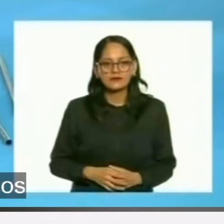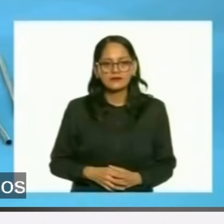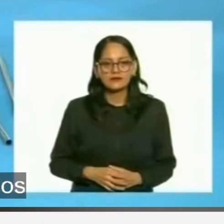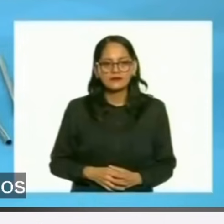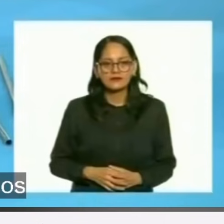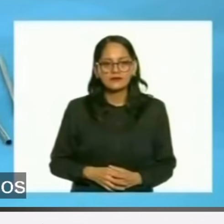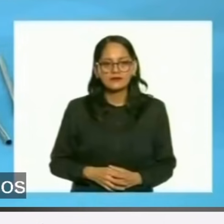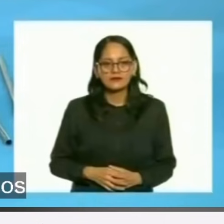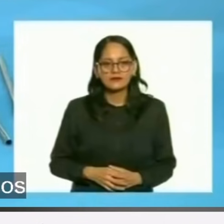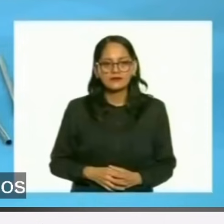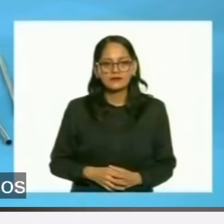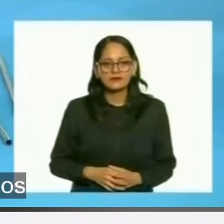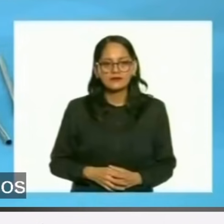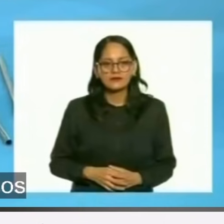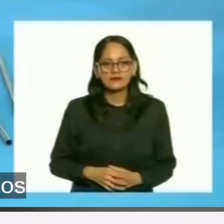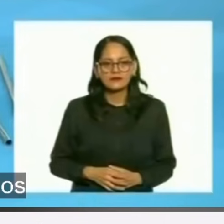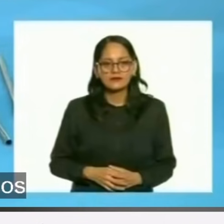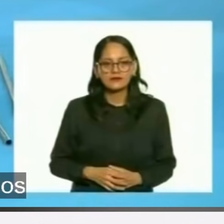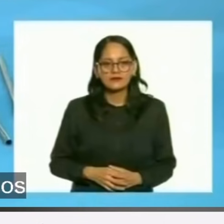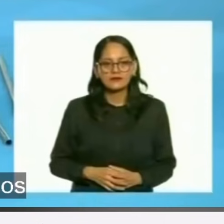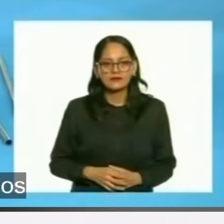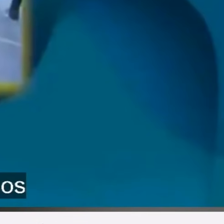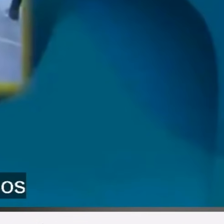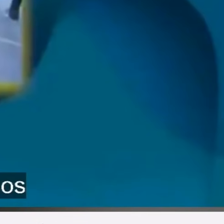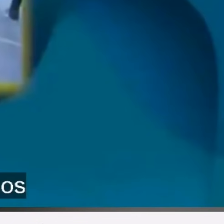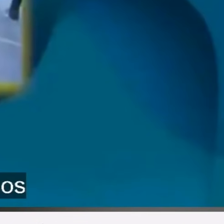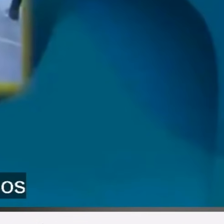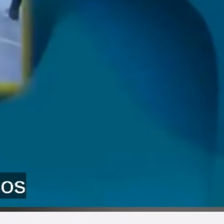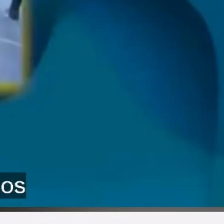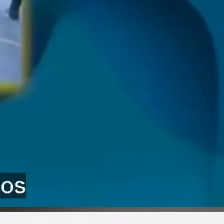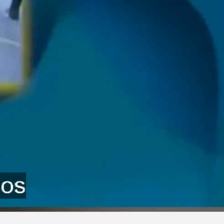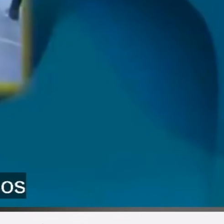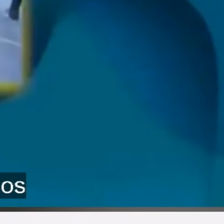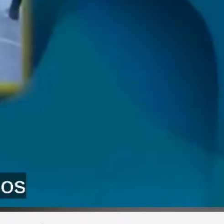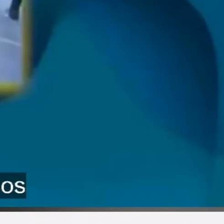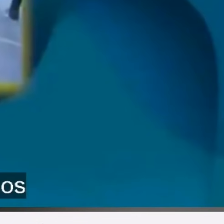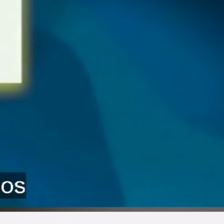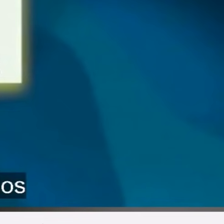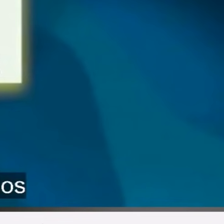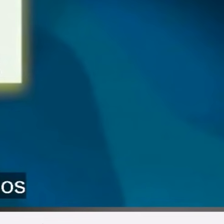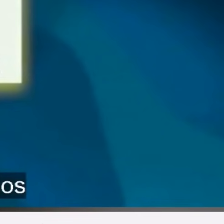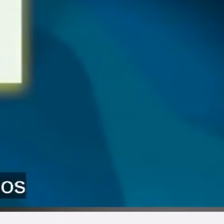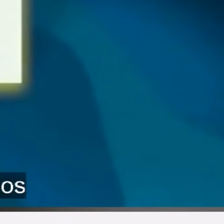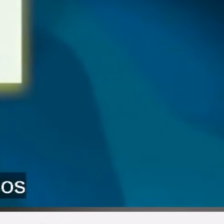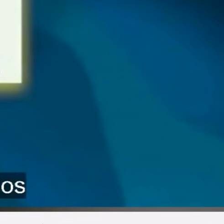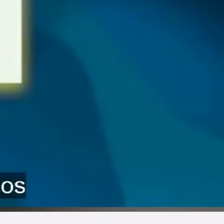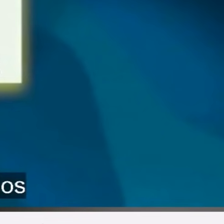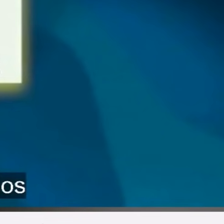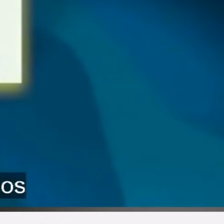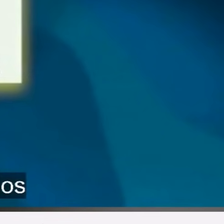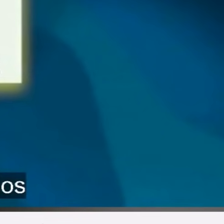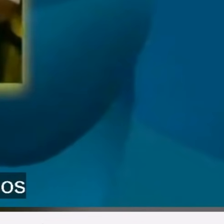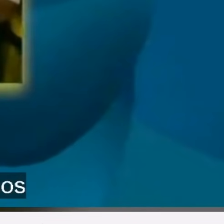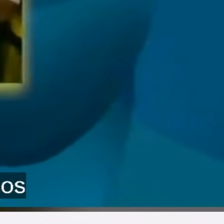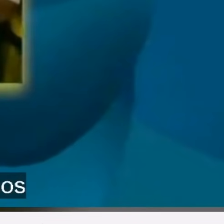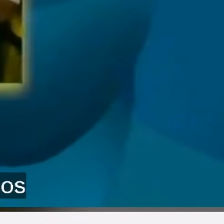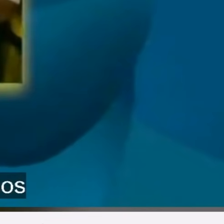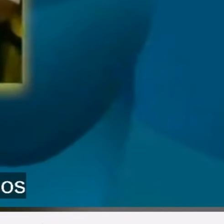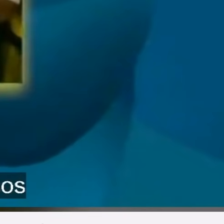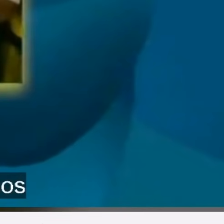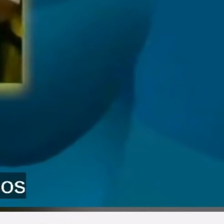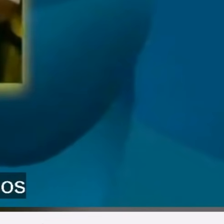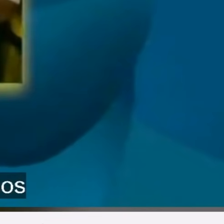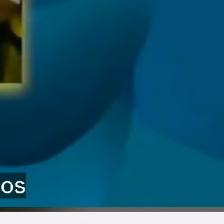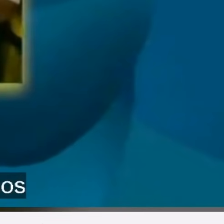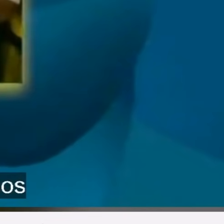fuera del agua, la campana suena en un gas que es el aire. Pudiste escuchar solo o algunos de los sonidos de la capital de nuestro país. Te invito